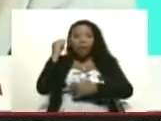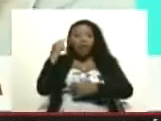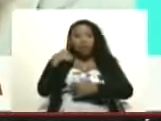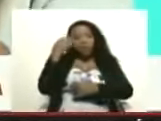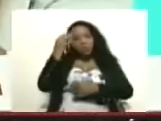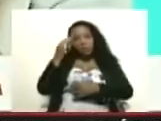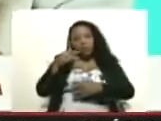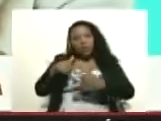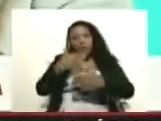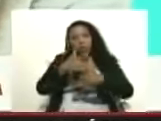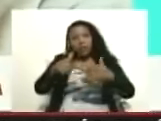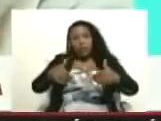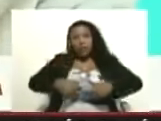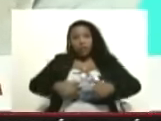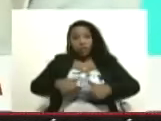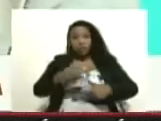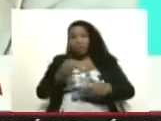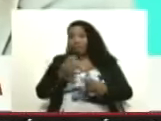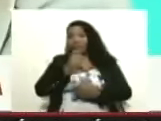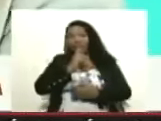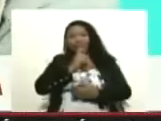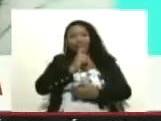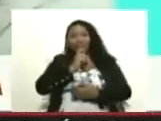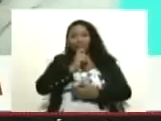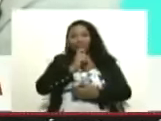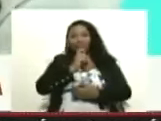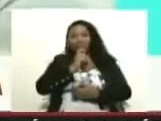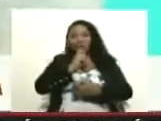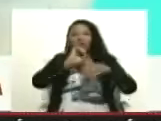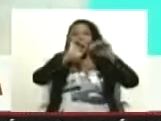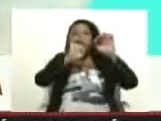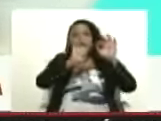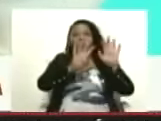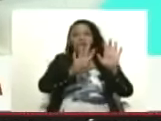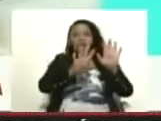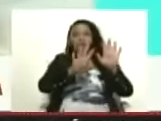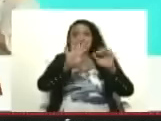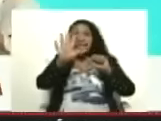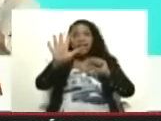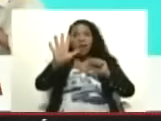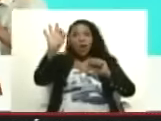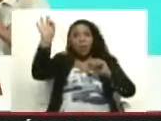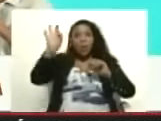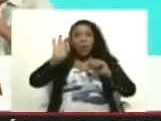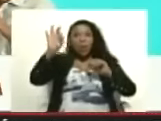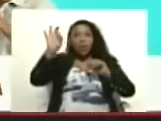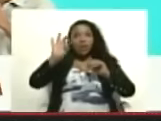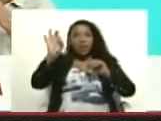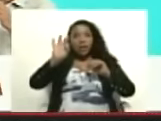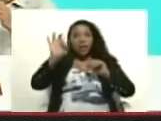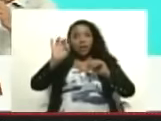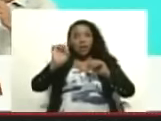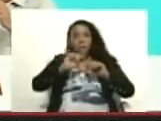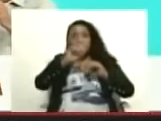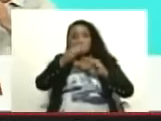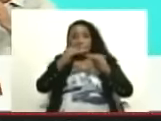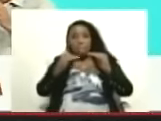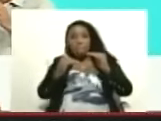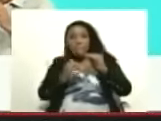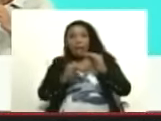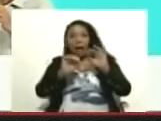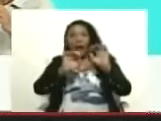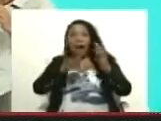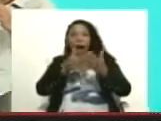que después de este esfuerzo va a ser muy difícil creo que un 95 por que fue la pregunta más baja hasta un 98